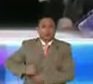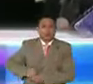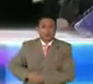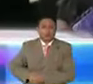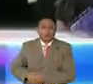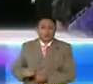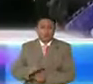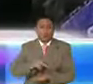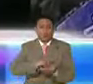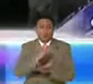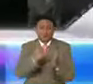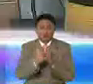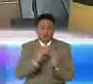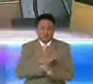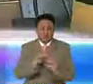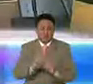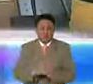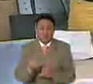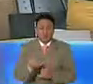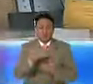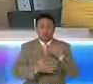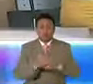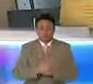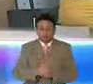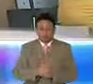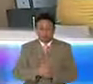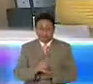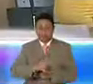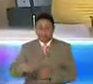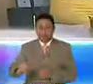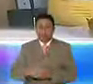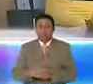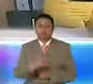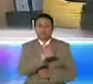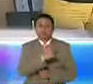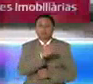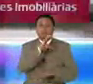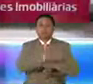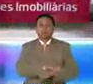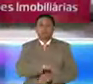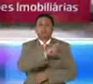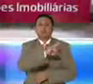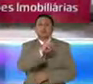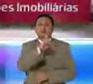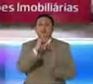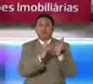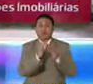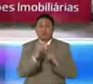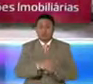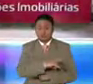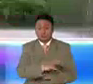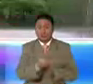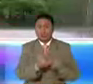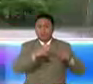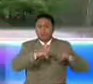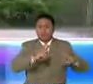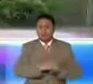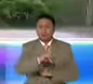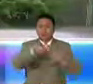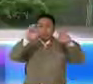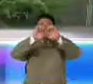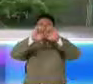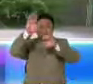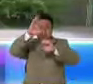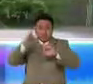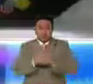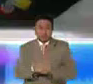jueces han resuelto de esa manera. Mosquera fue detenido el pasado 21 de abril. Es investigado por supuestamente haber recibido sobornos de la empresa